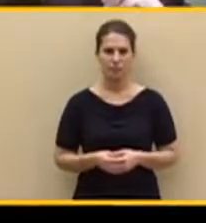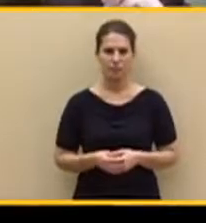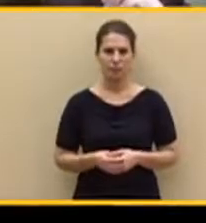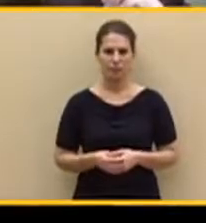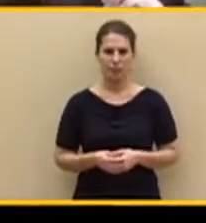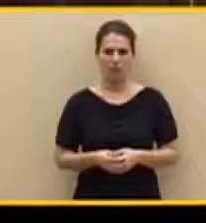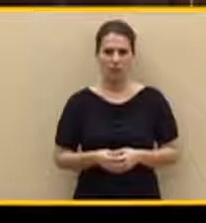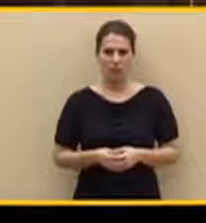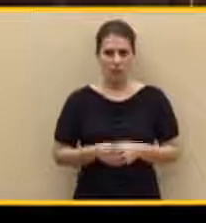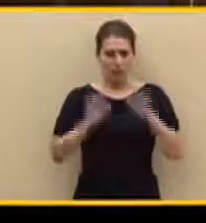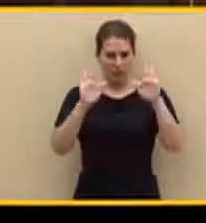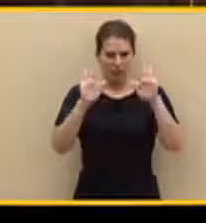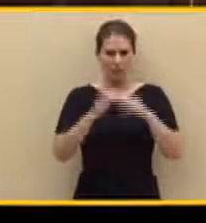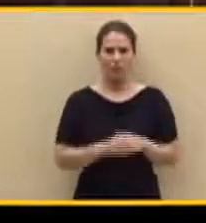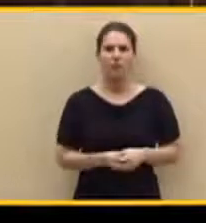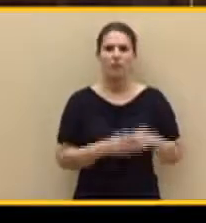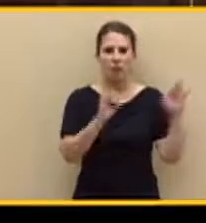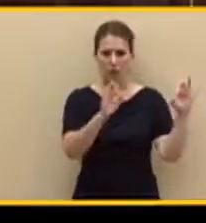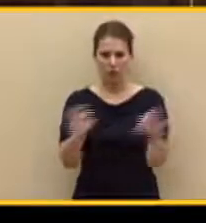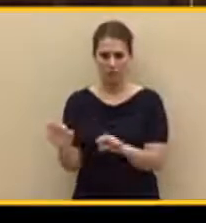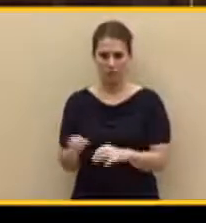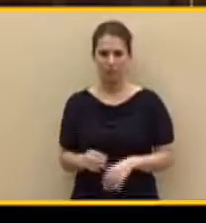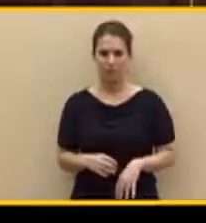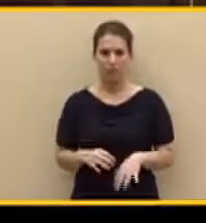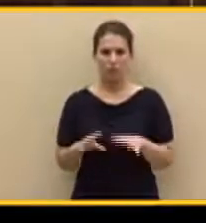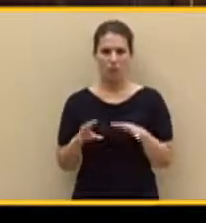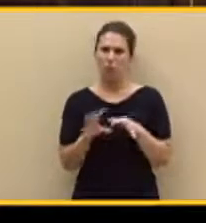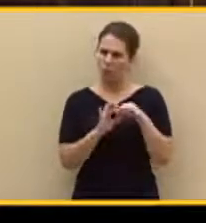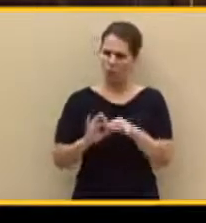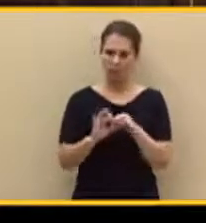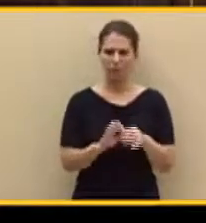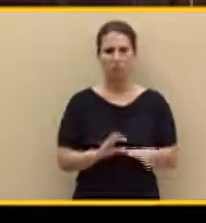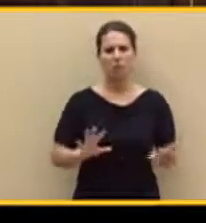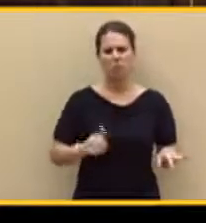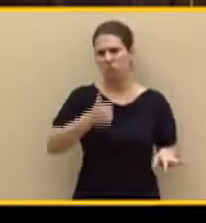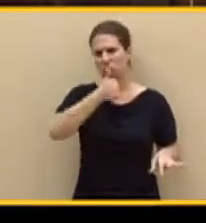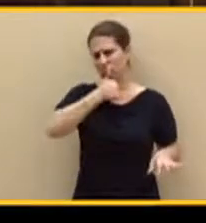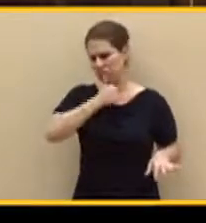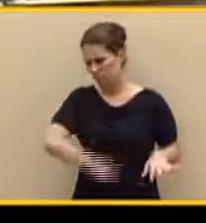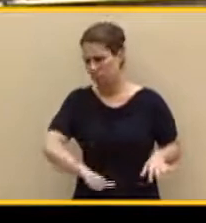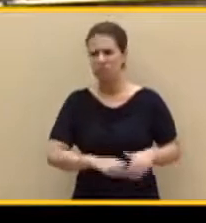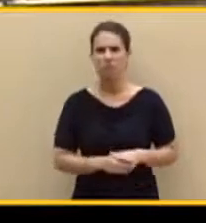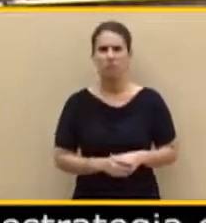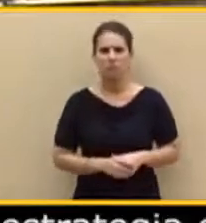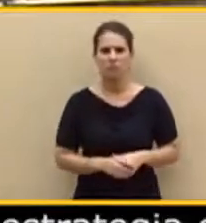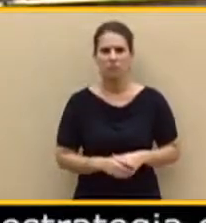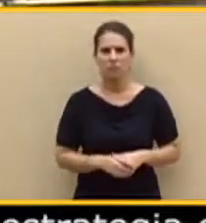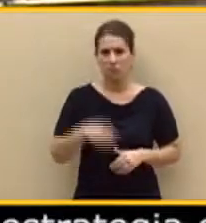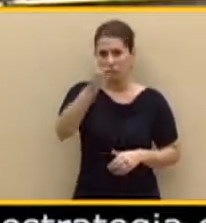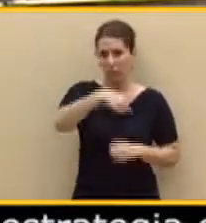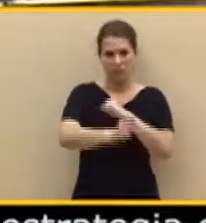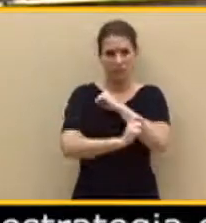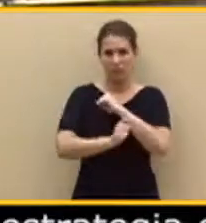orden, unidad y a aguantar. Ha sido la estrategia que ustedes han usado durante todos estos